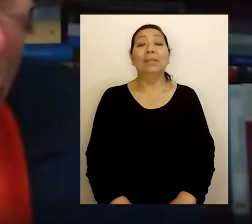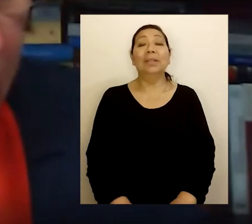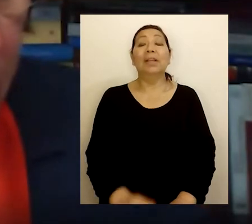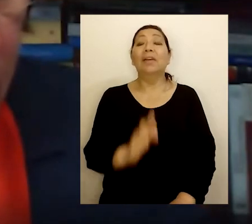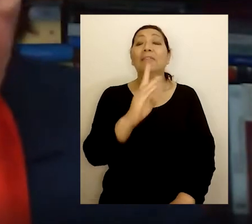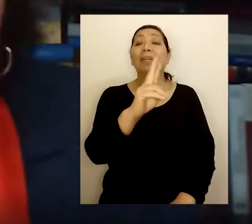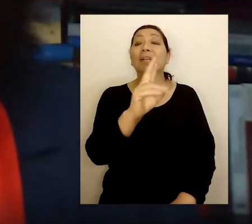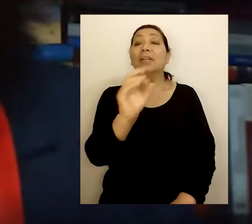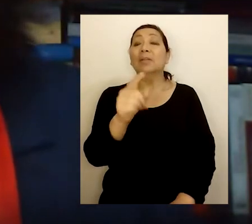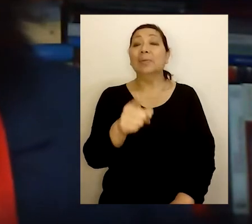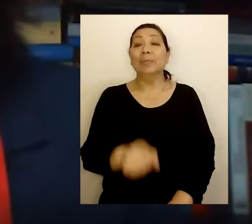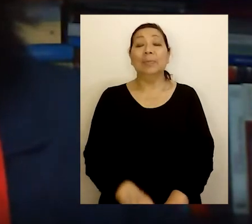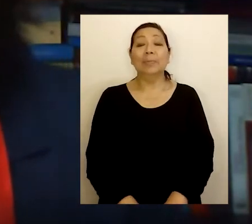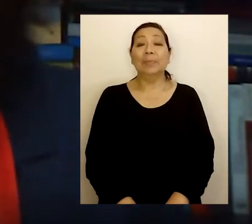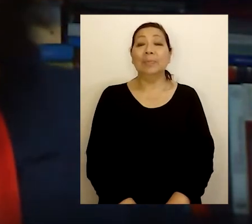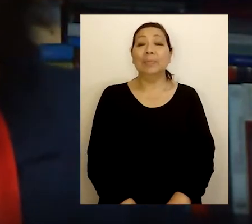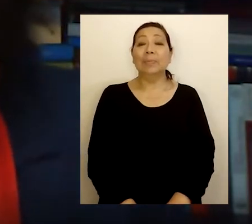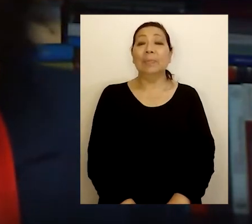Magistrado Ferrero.